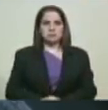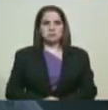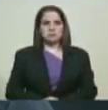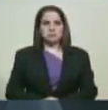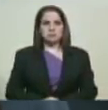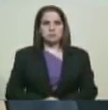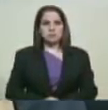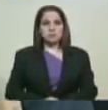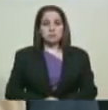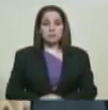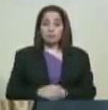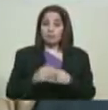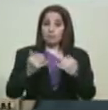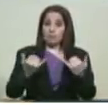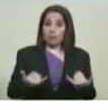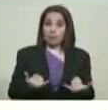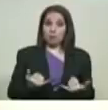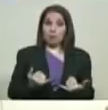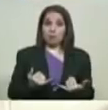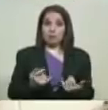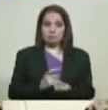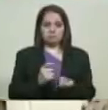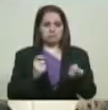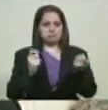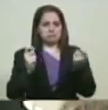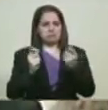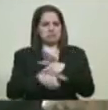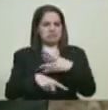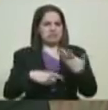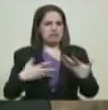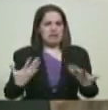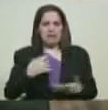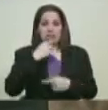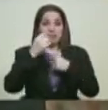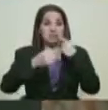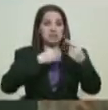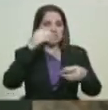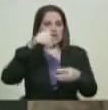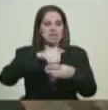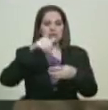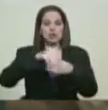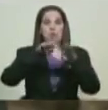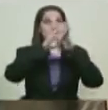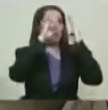Y han convertido las elecciones en Venezuela en unas elecciones mundiales.